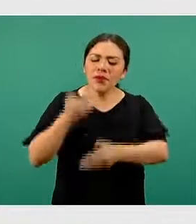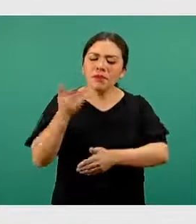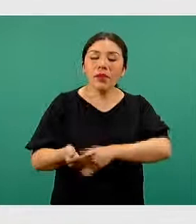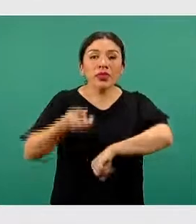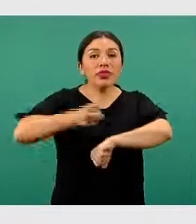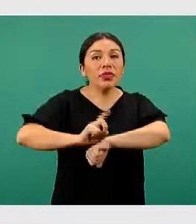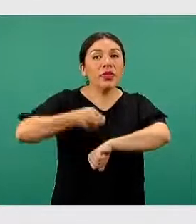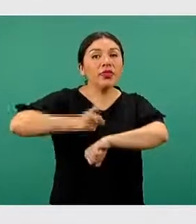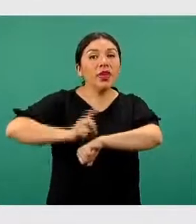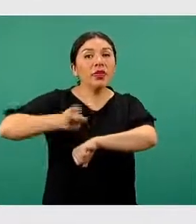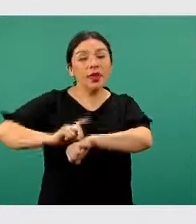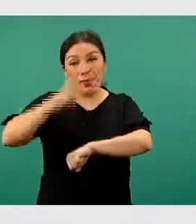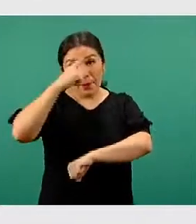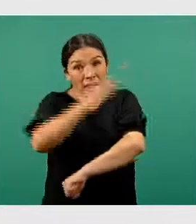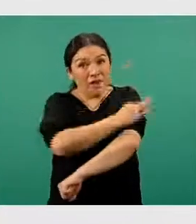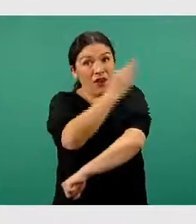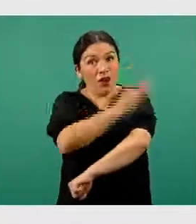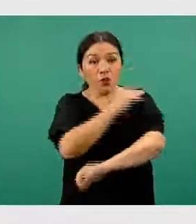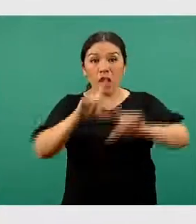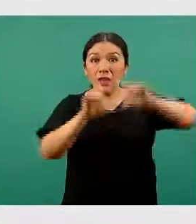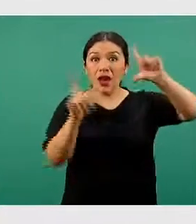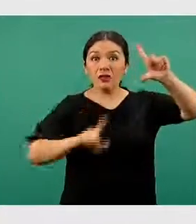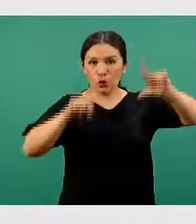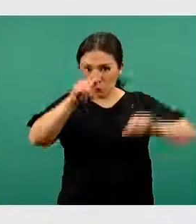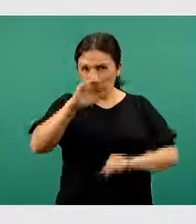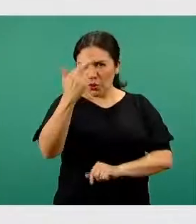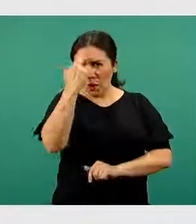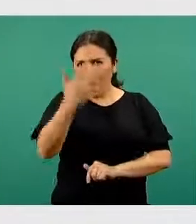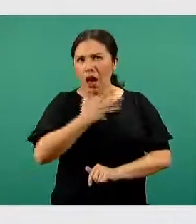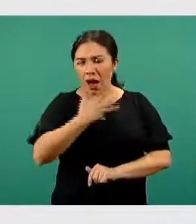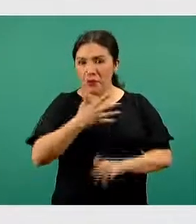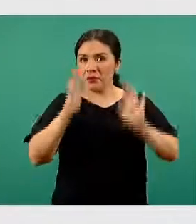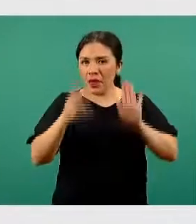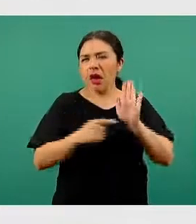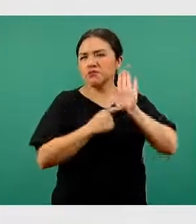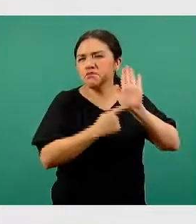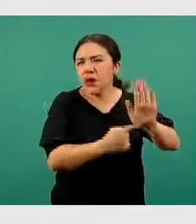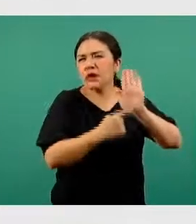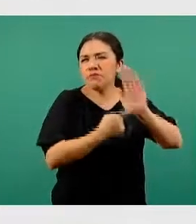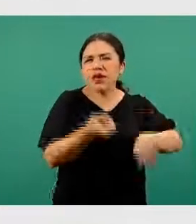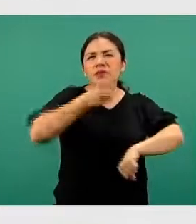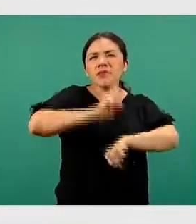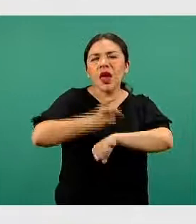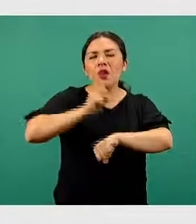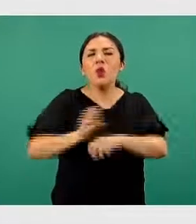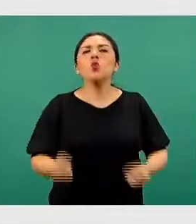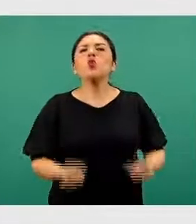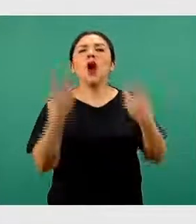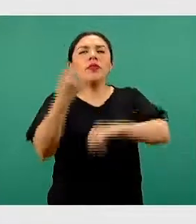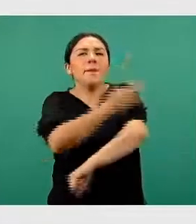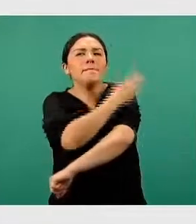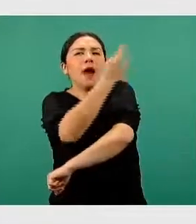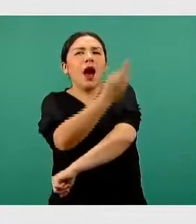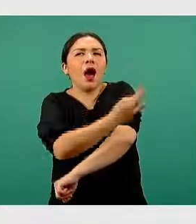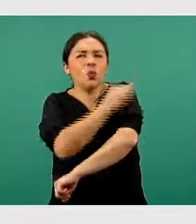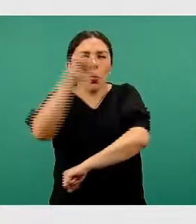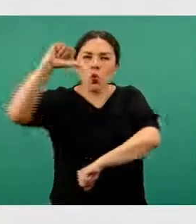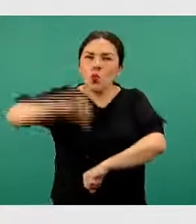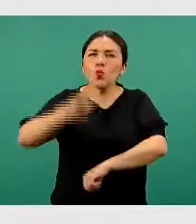Estrategia Nacional de Vacunación. Recordemos que se presenta el avance diario en dosis y se